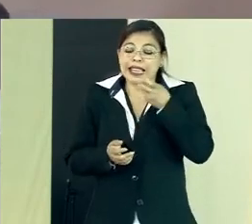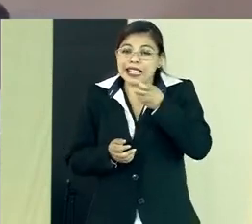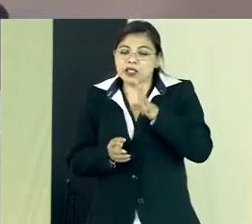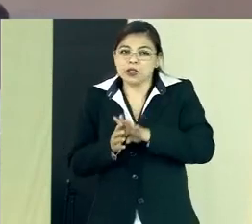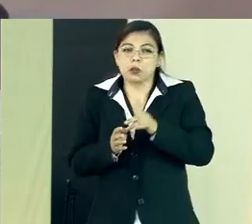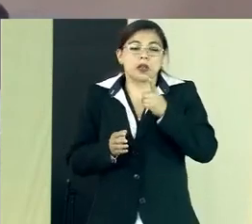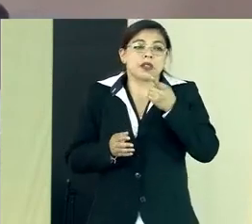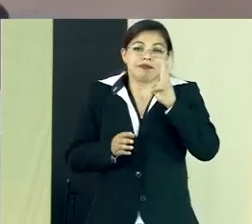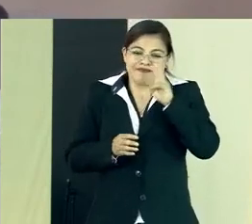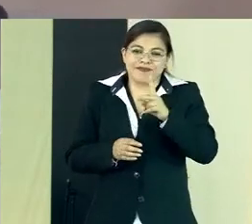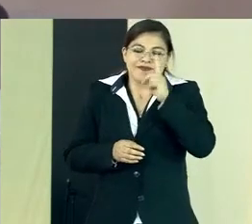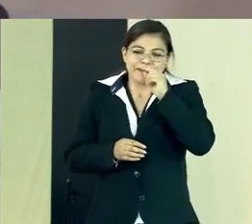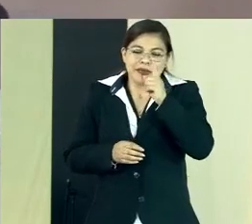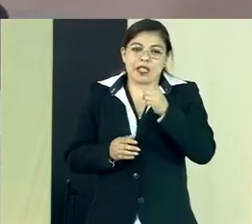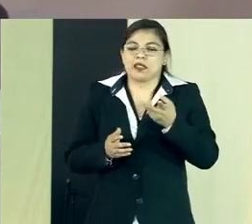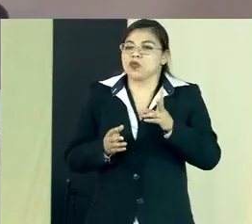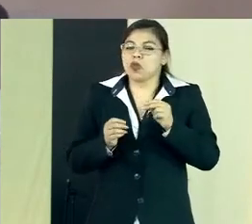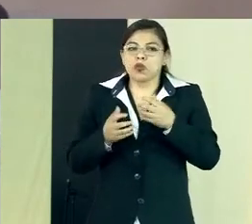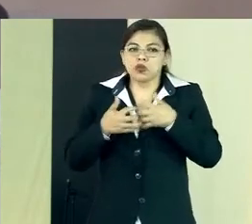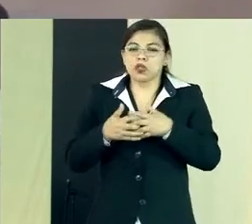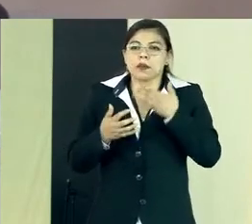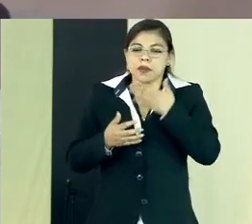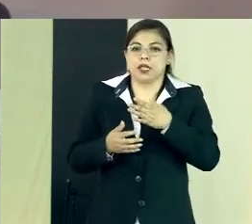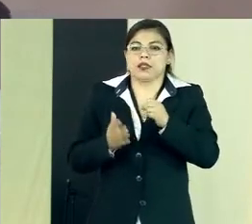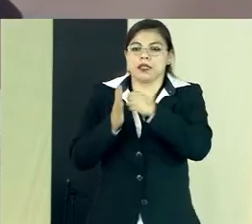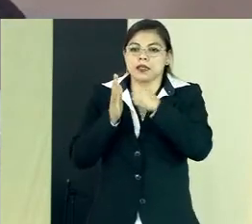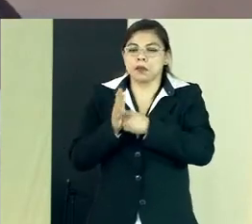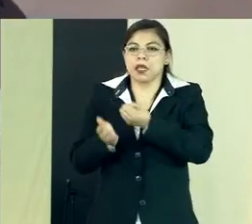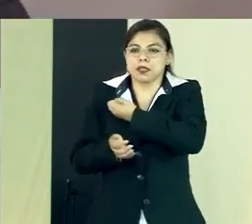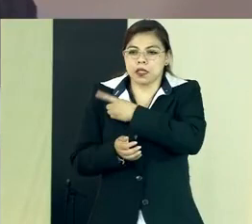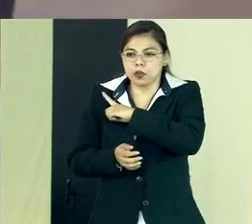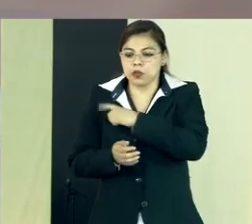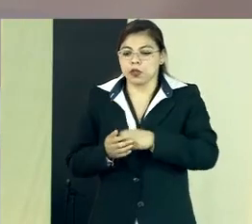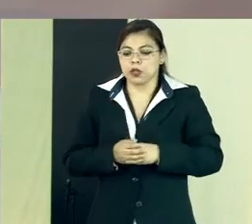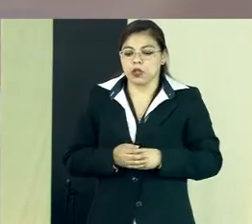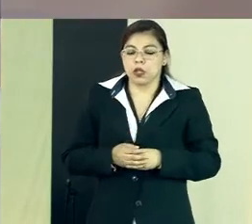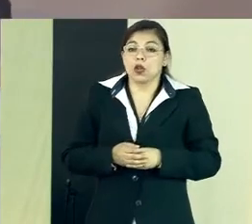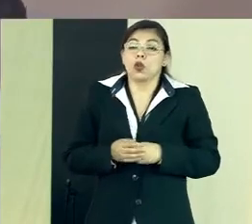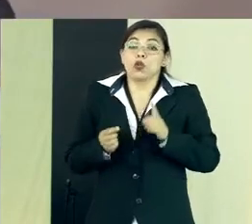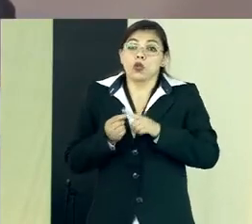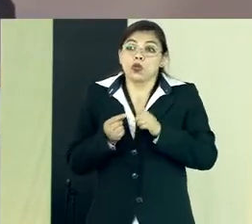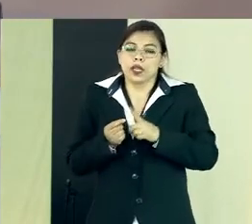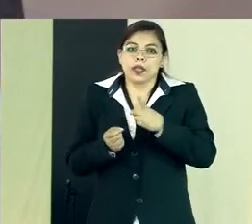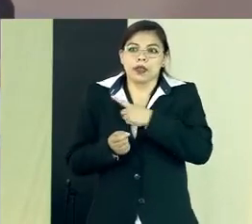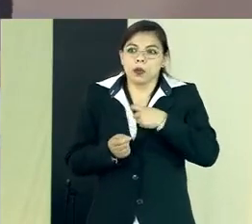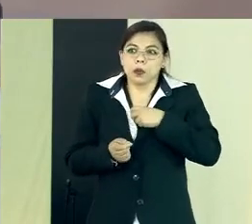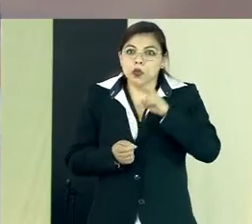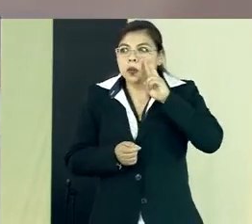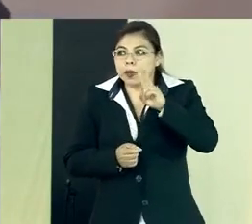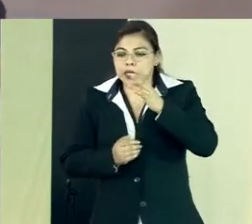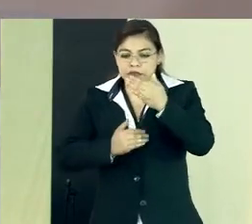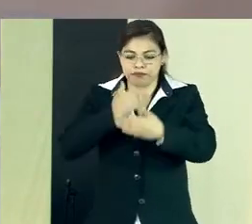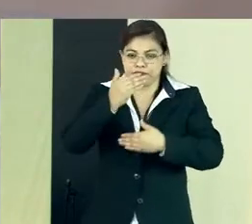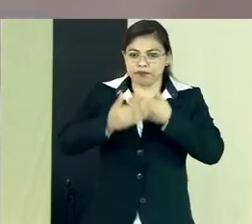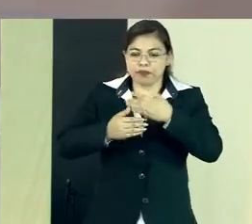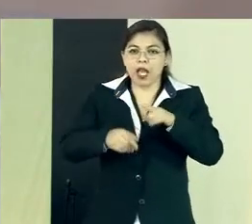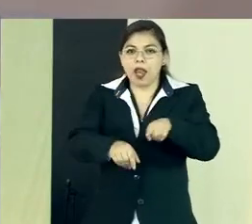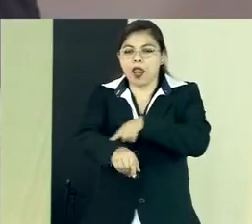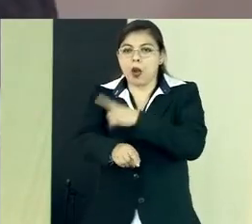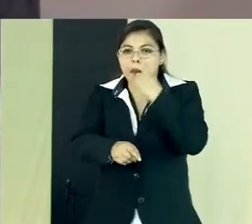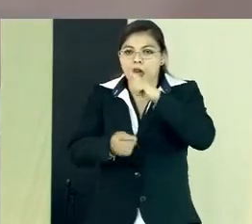nuestro sistema de salud es tan monstruosa que tenemos que visualizar que será un proceso largo de